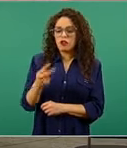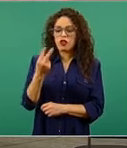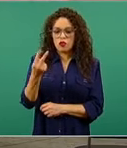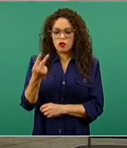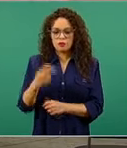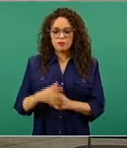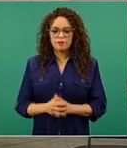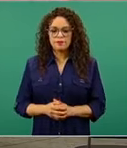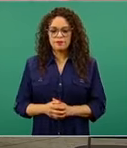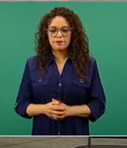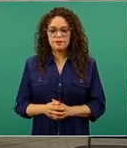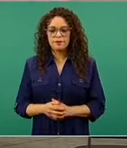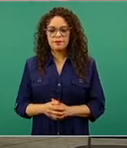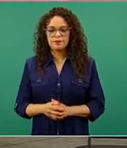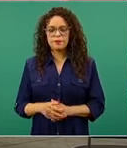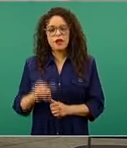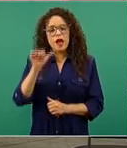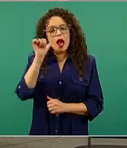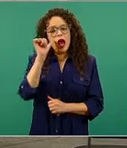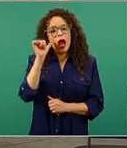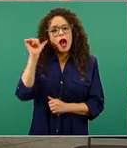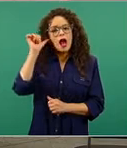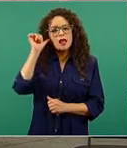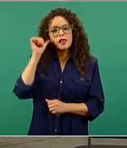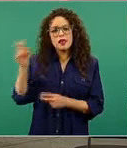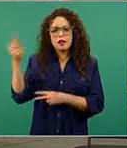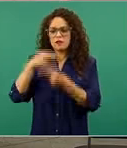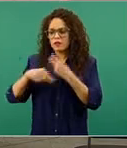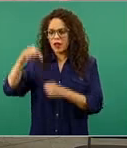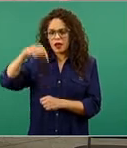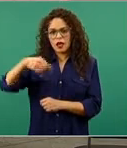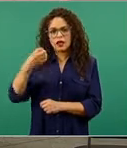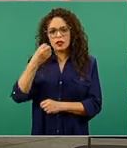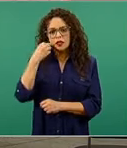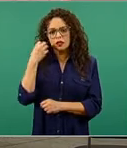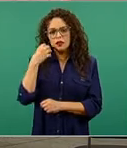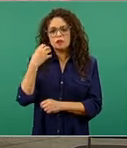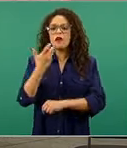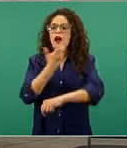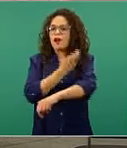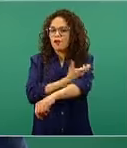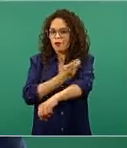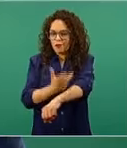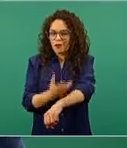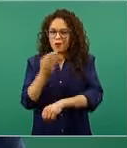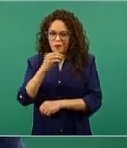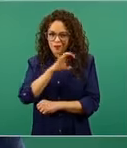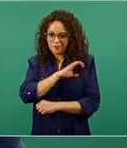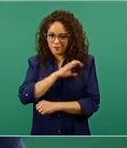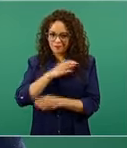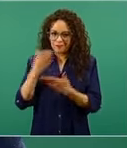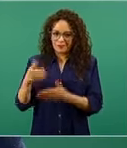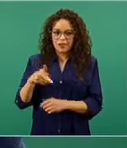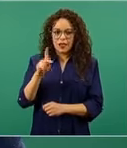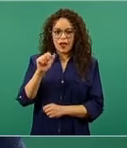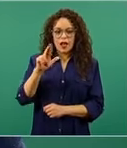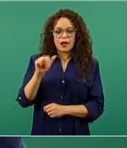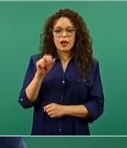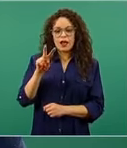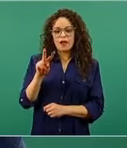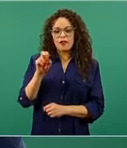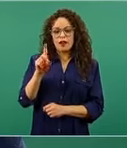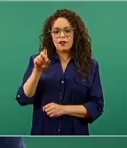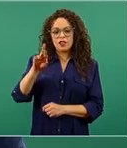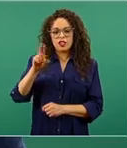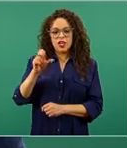Ayer estuvieron aquí en la conferencia nuestras muy queridas colegas, la doctora Carla Berdichevsky-Feldman y